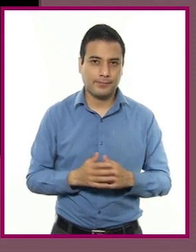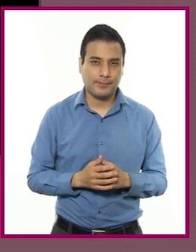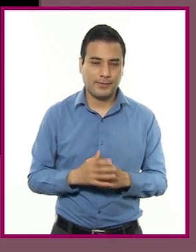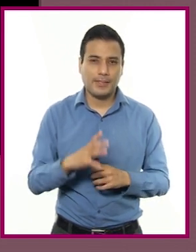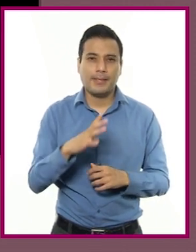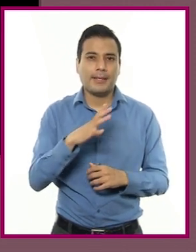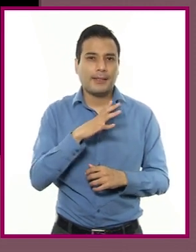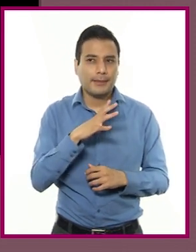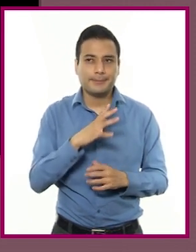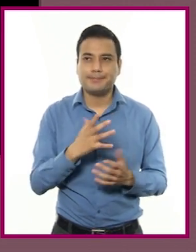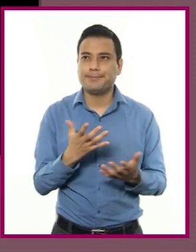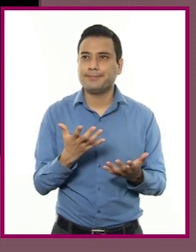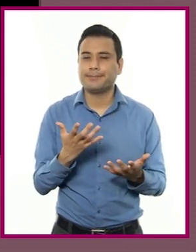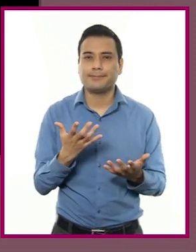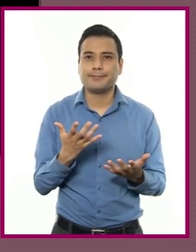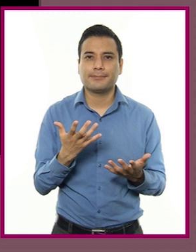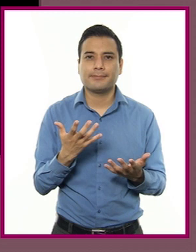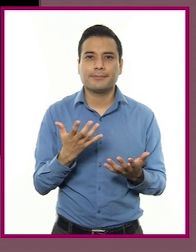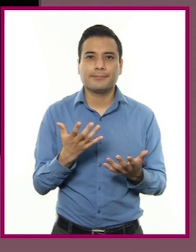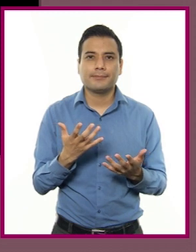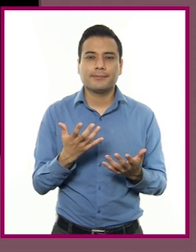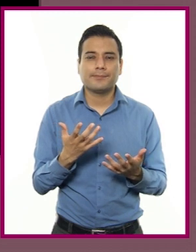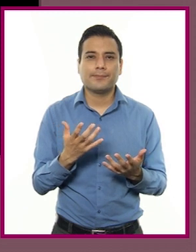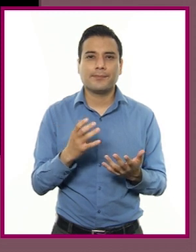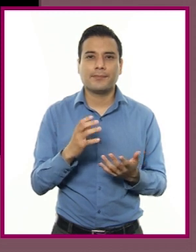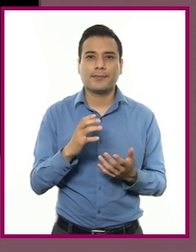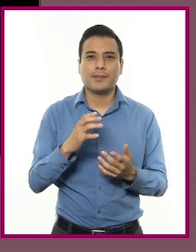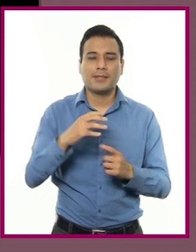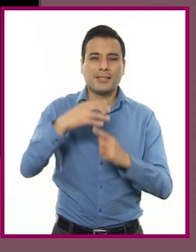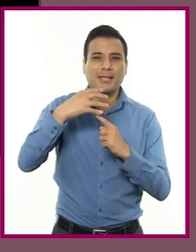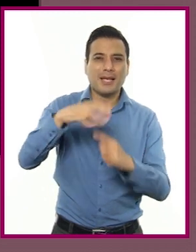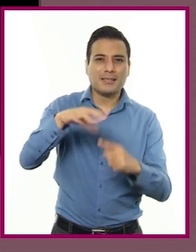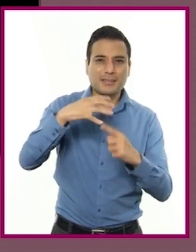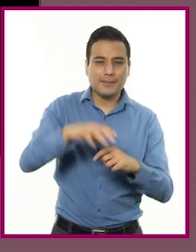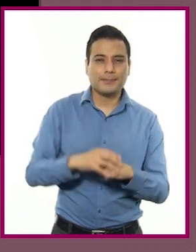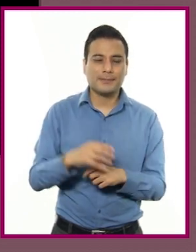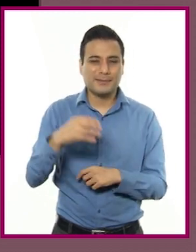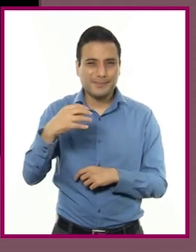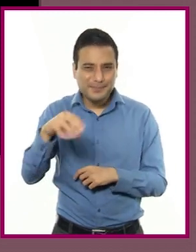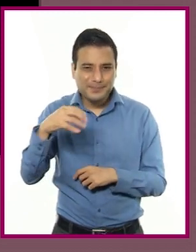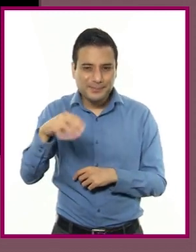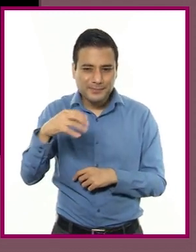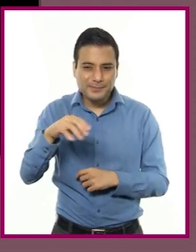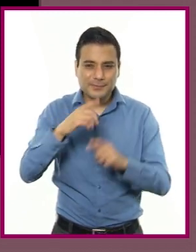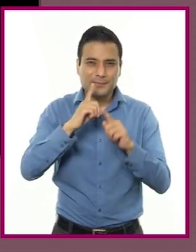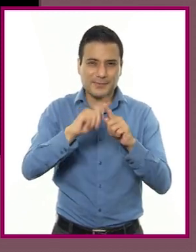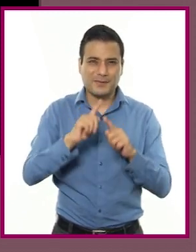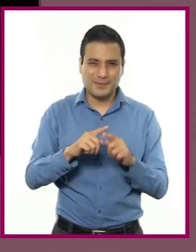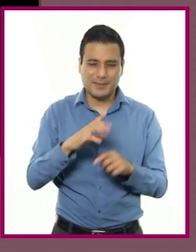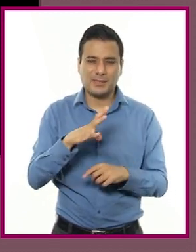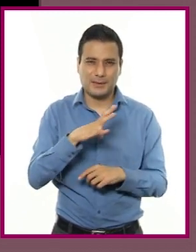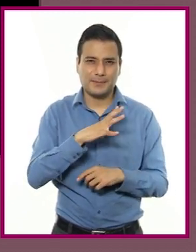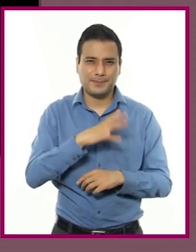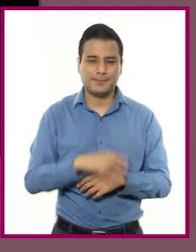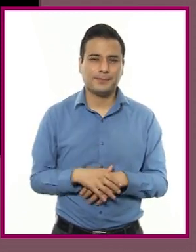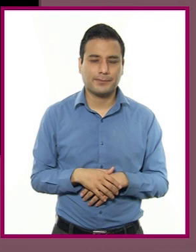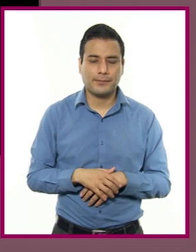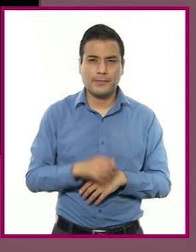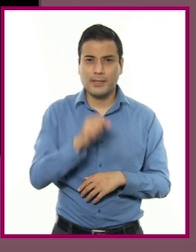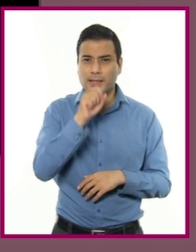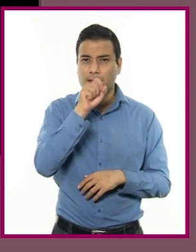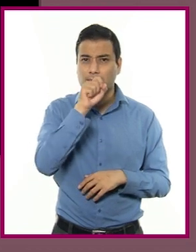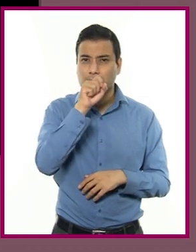por ejemplo, los cascabeles, los güiros, etcétera, todos estos instrumentos. También hubo